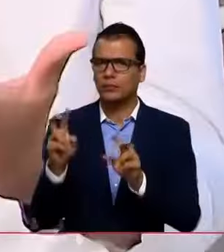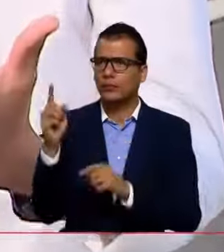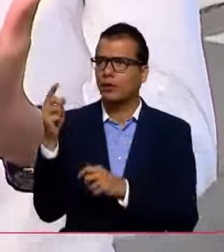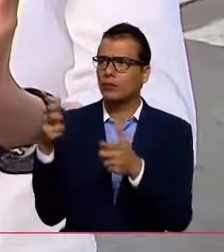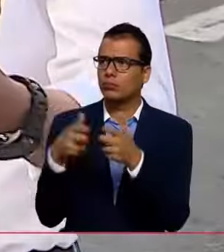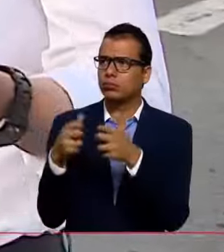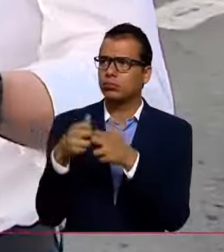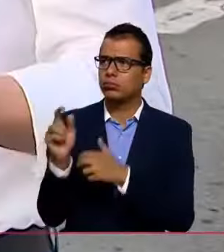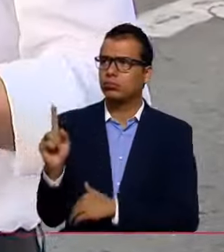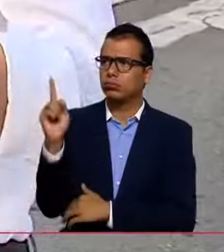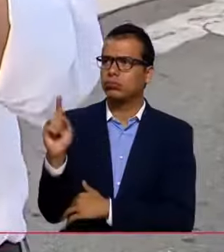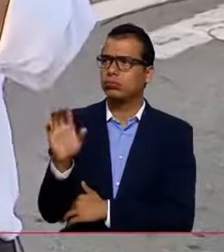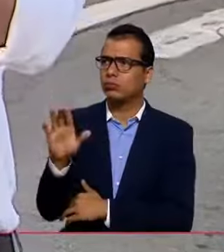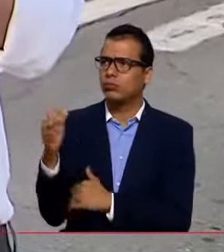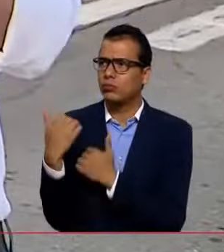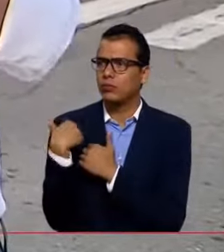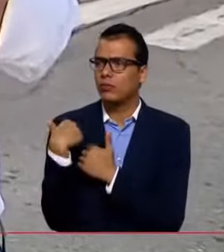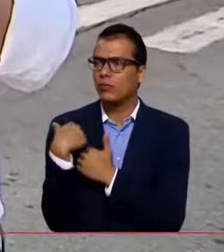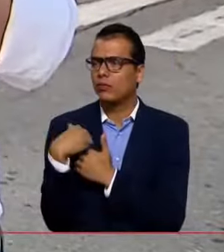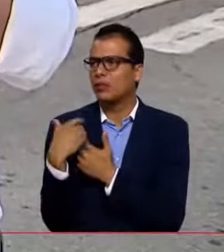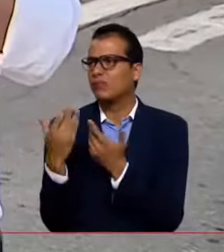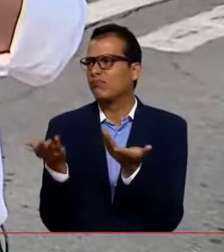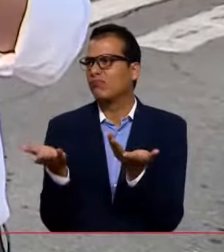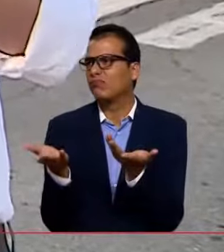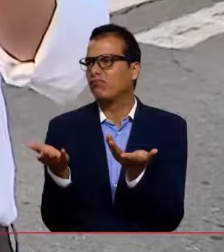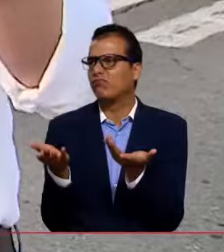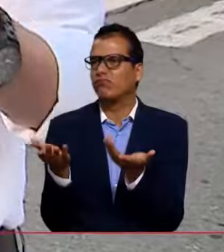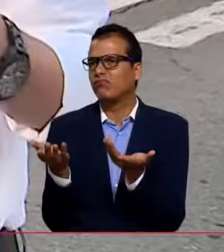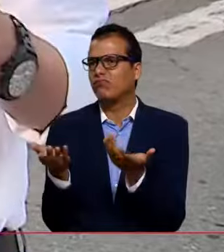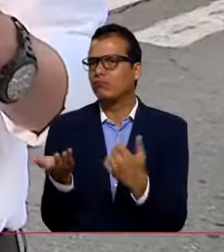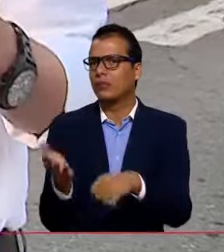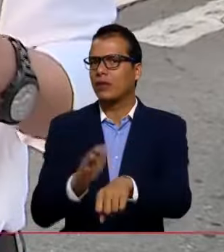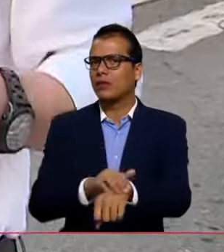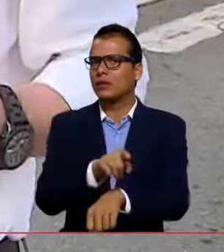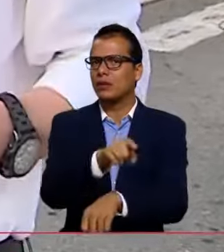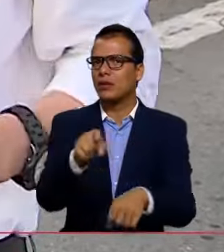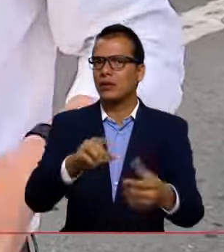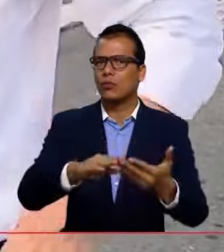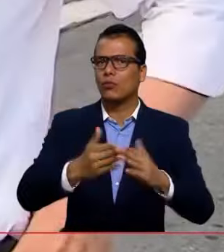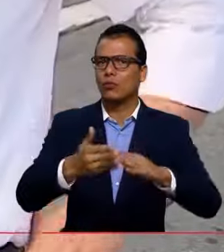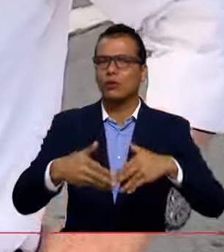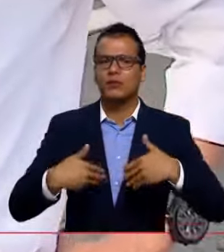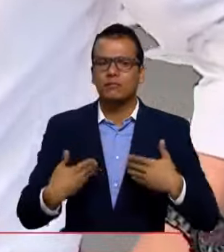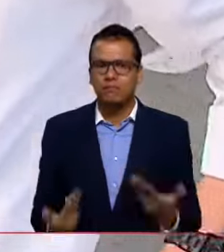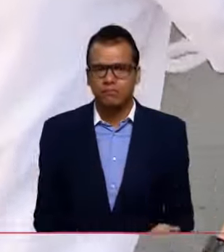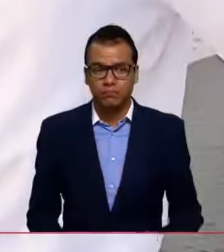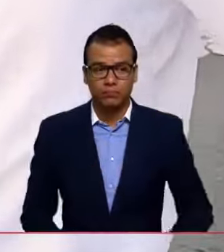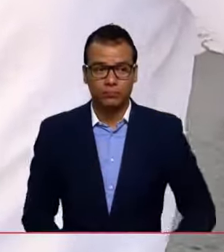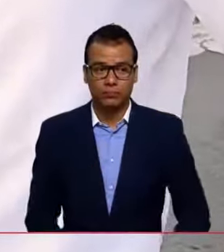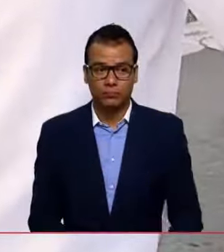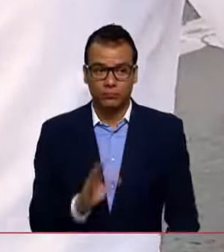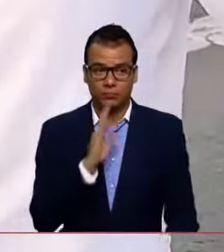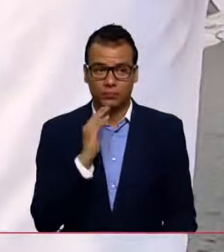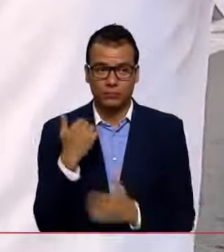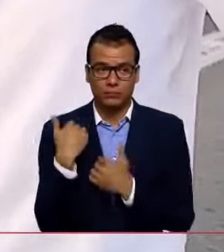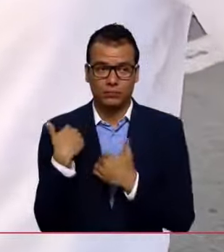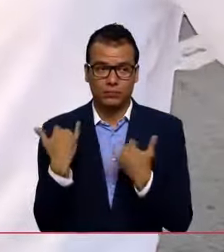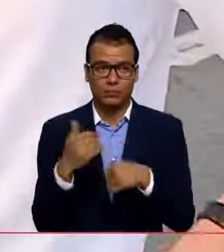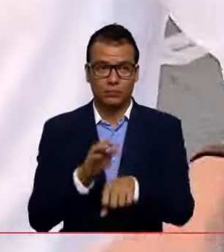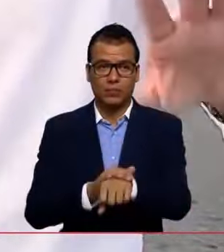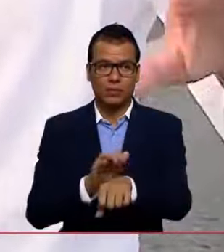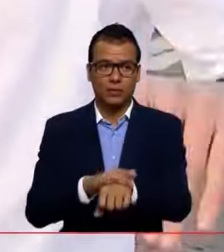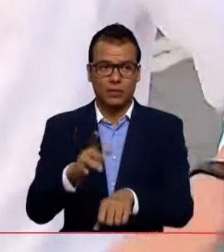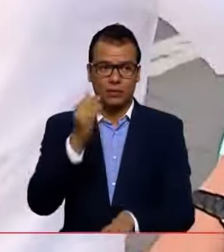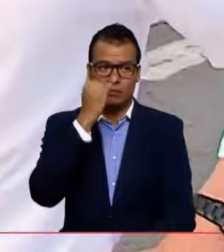es competencia de ustedes? ¿Y cuál sería finalmente el mensaje para los habitantes de este barrio? No, mire, es competencia de nosotros denunciar las